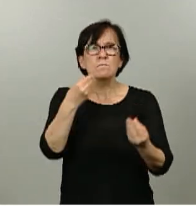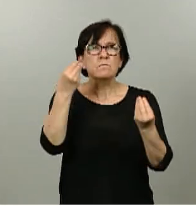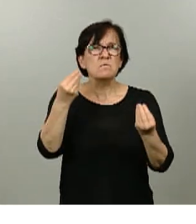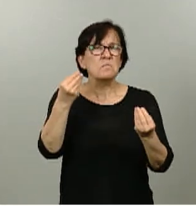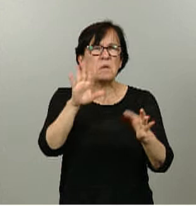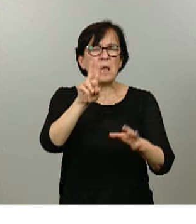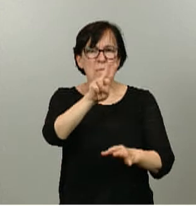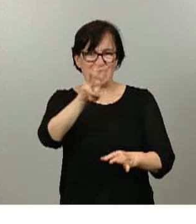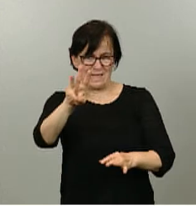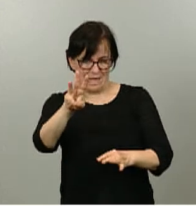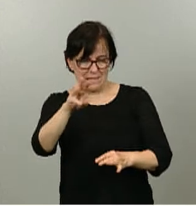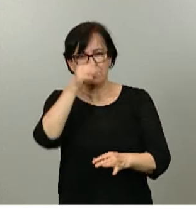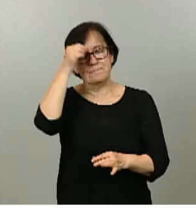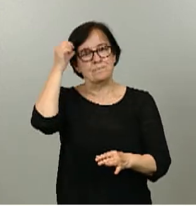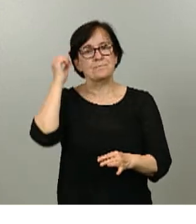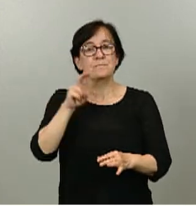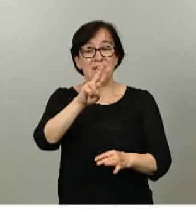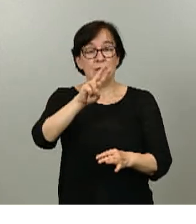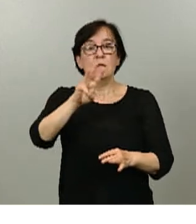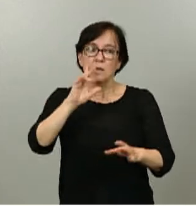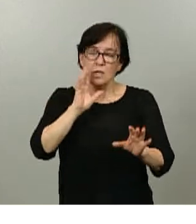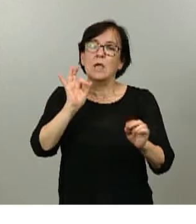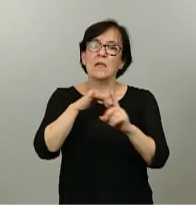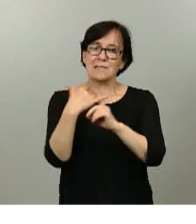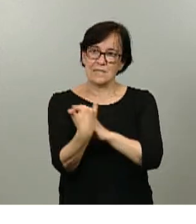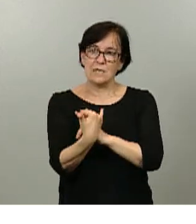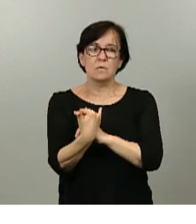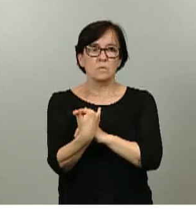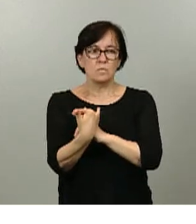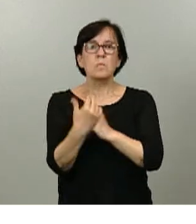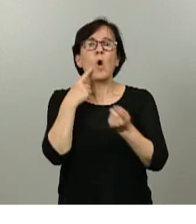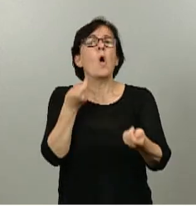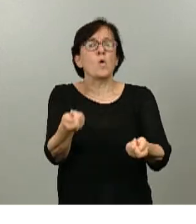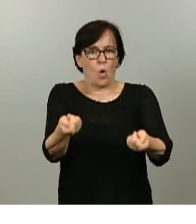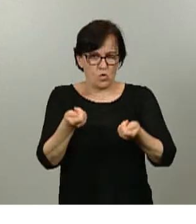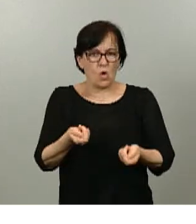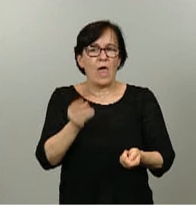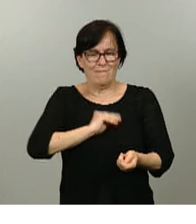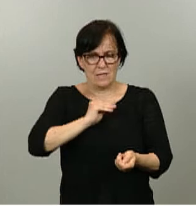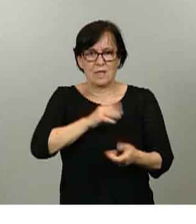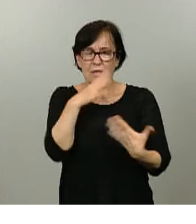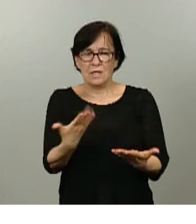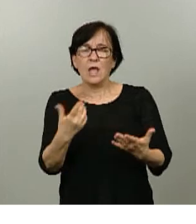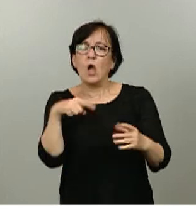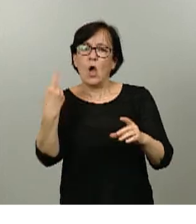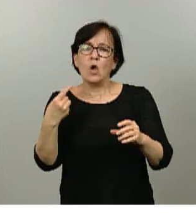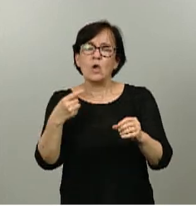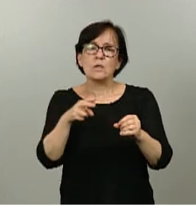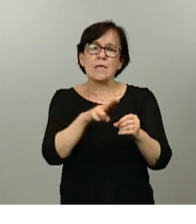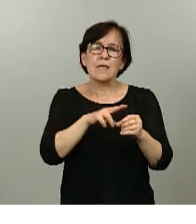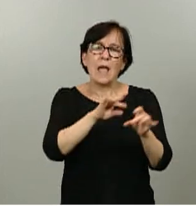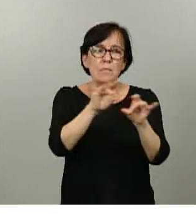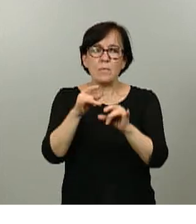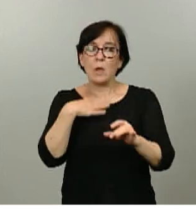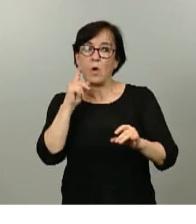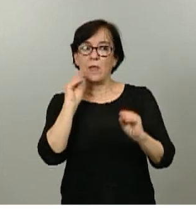casos. Lo que quiere decir que seguimos teniendo una situación muy controlada. Tenemos también algunas otras provincias que pueden llamar un poquito la atención. Por ejemplo,